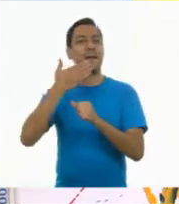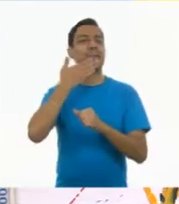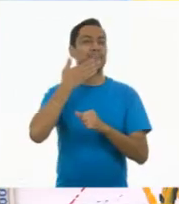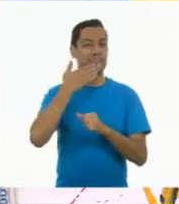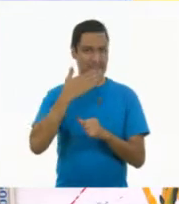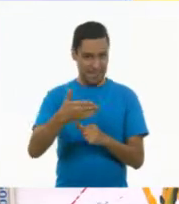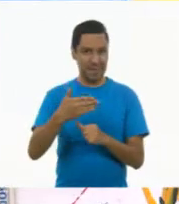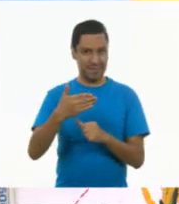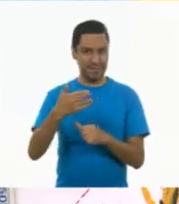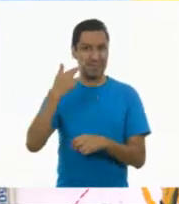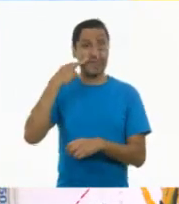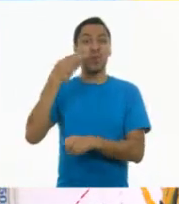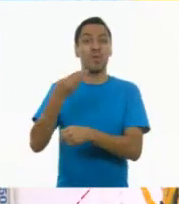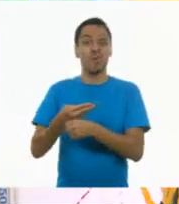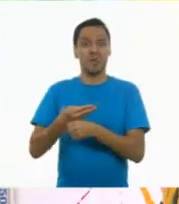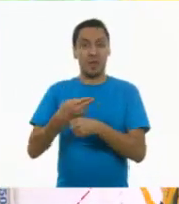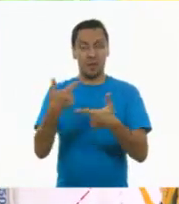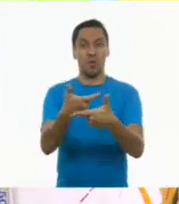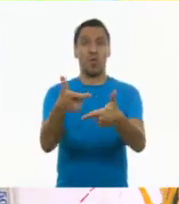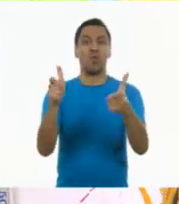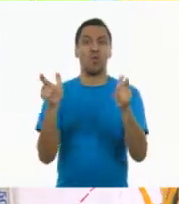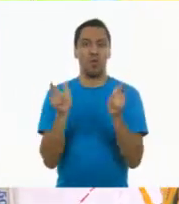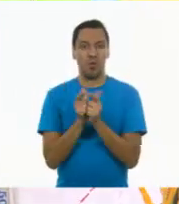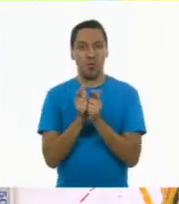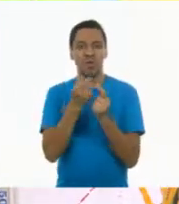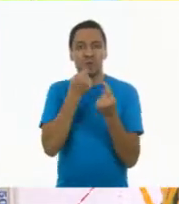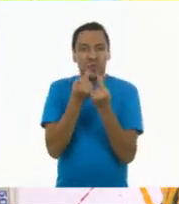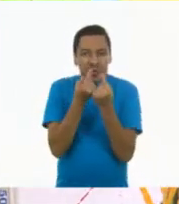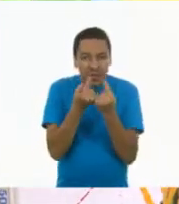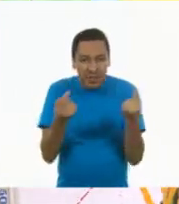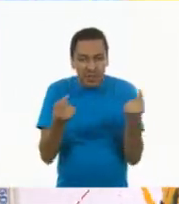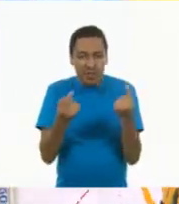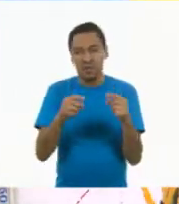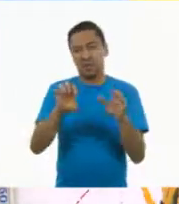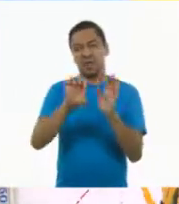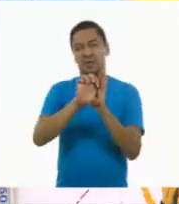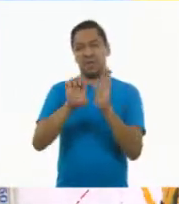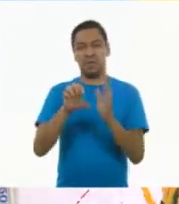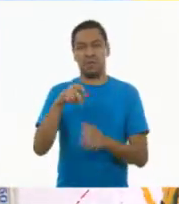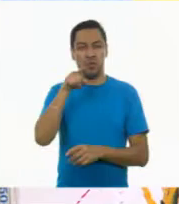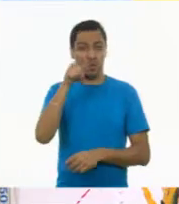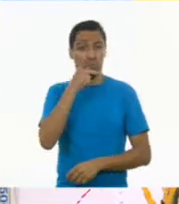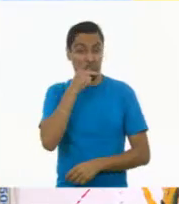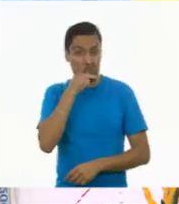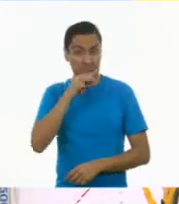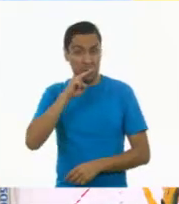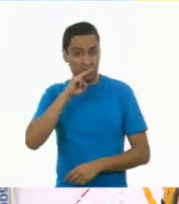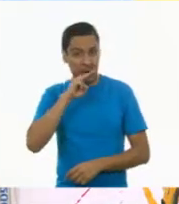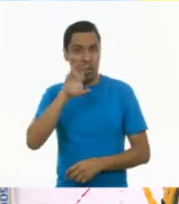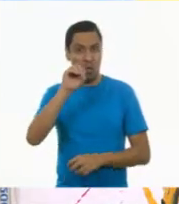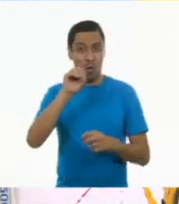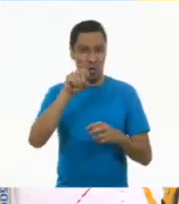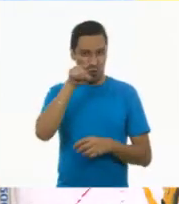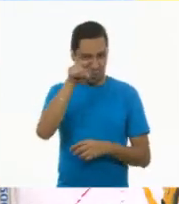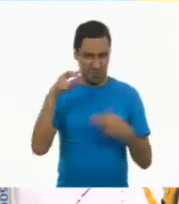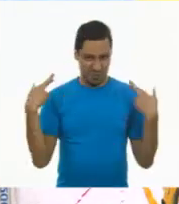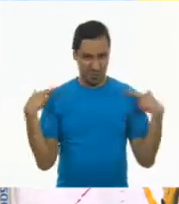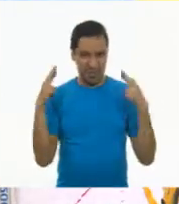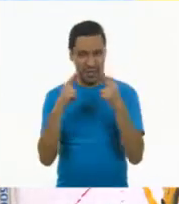nuestro cargo y a cuidado un grupo de niñas y de niños, por ejemplo, si eres padre o madre o si eres maestra o